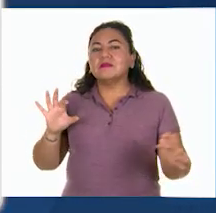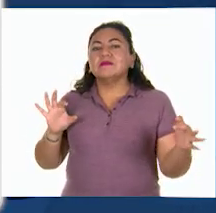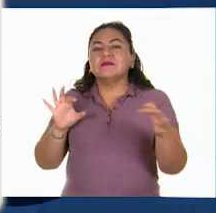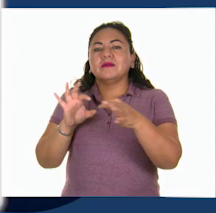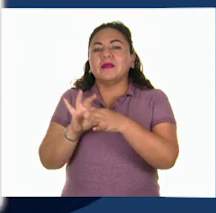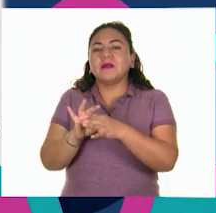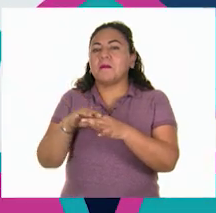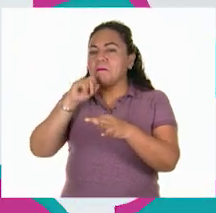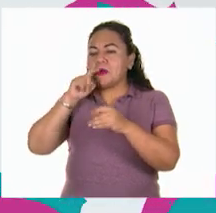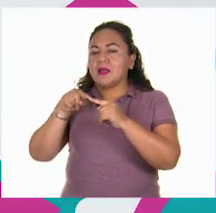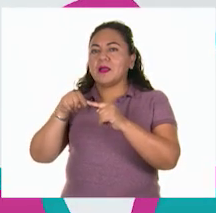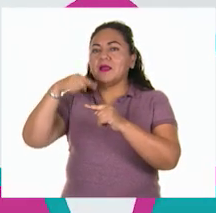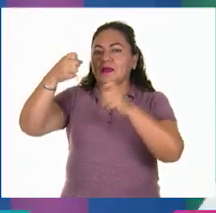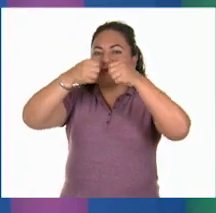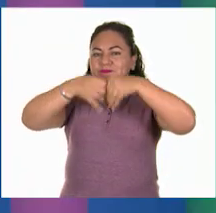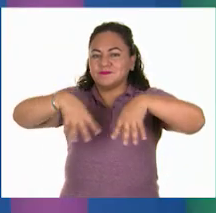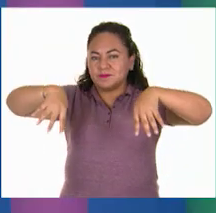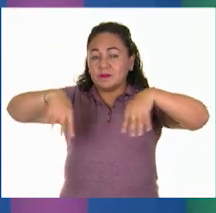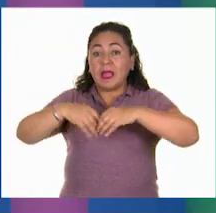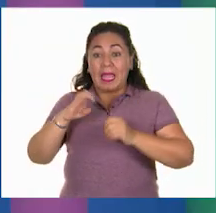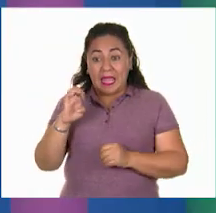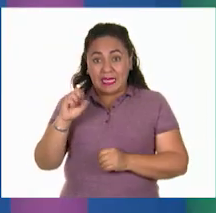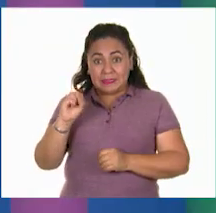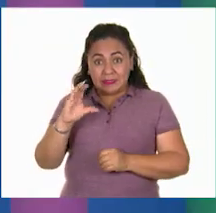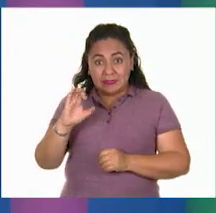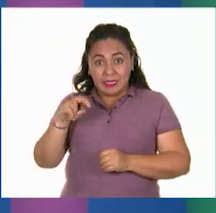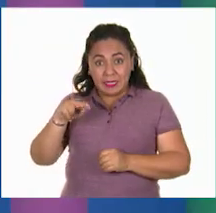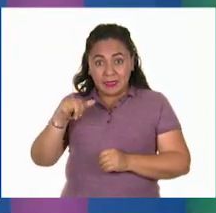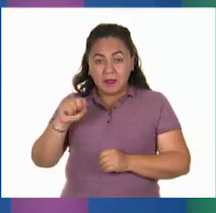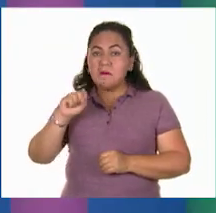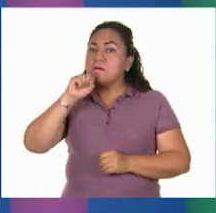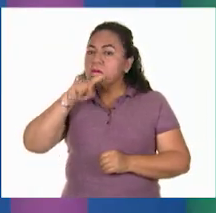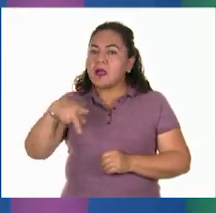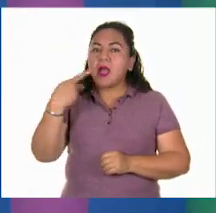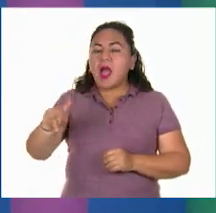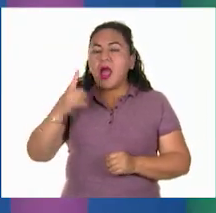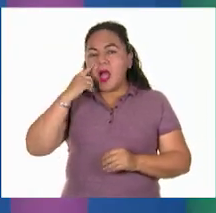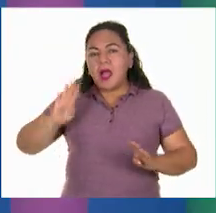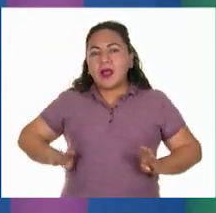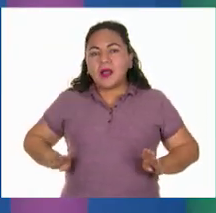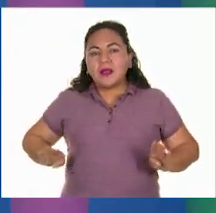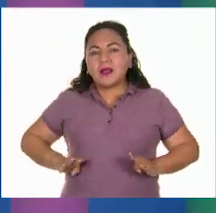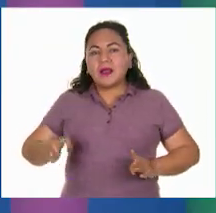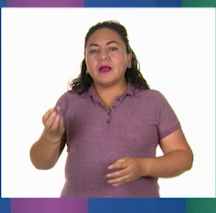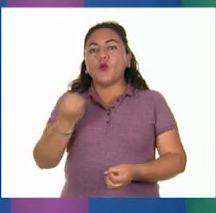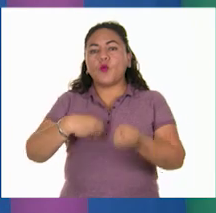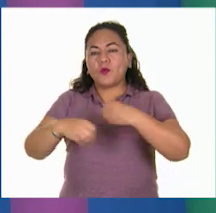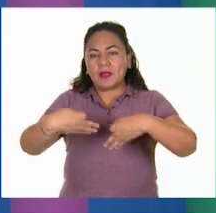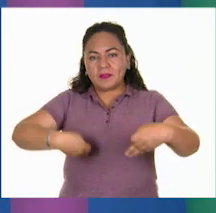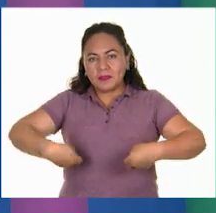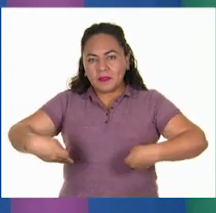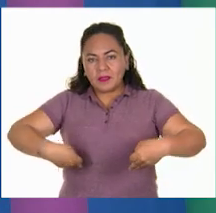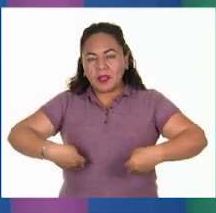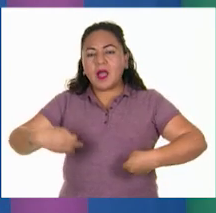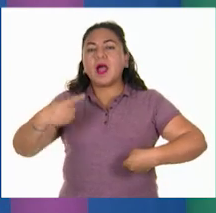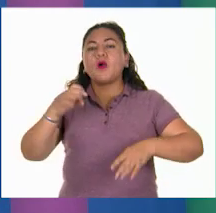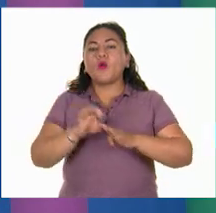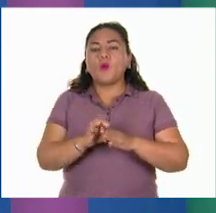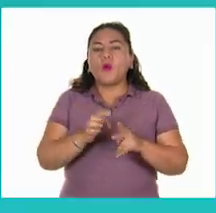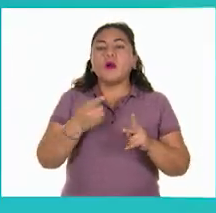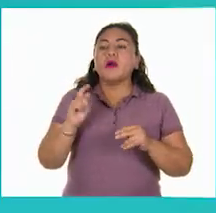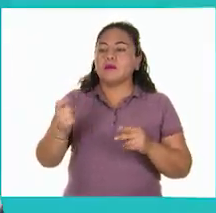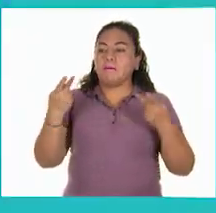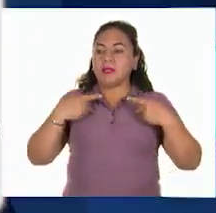elemento anterior. Las escenas también son parte de la estructura de las obras de teatro y se marcan con la entrada y salida